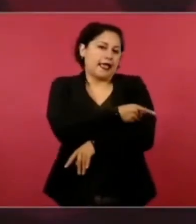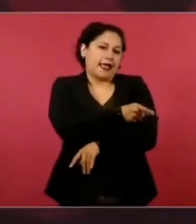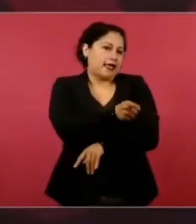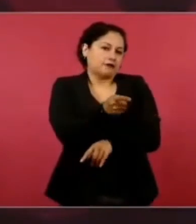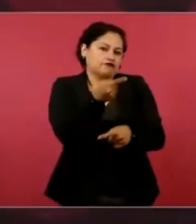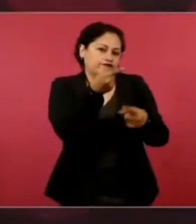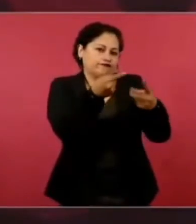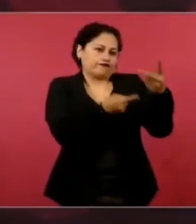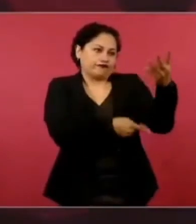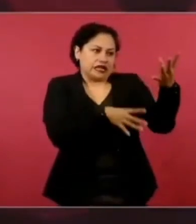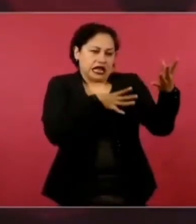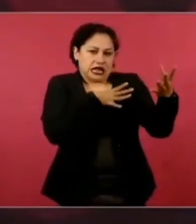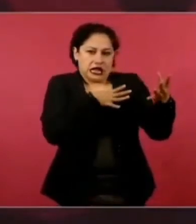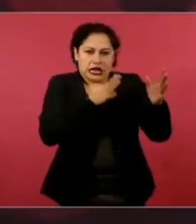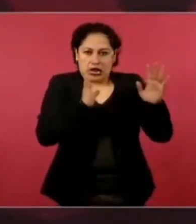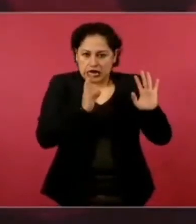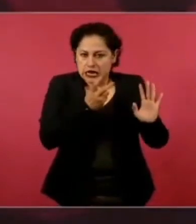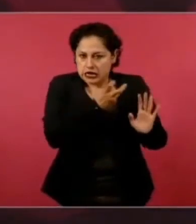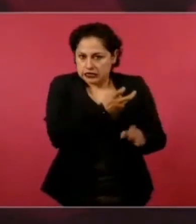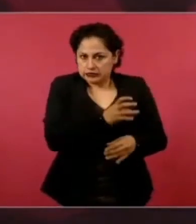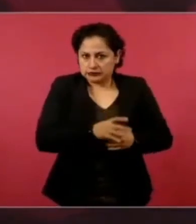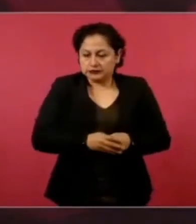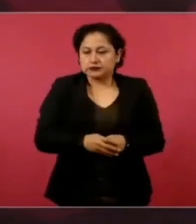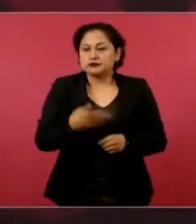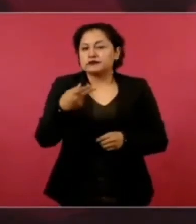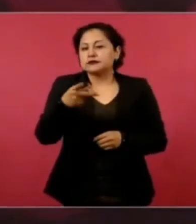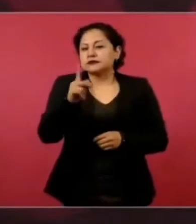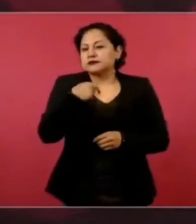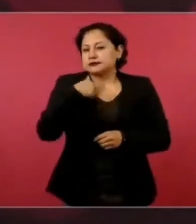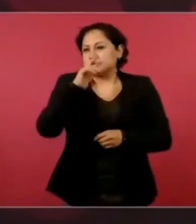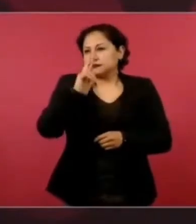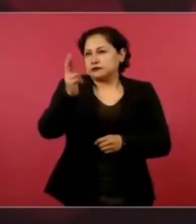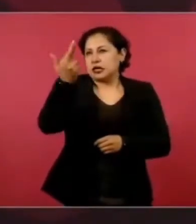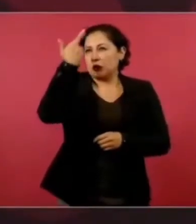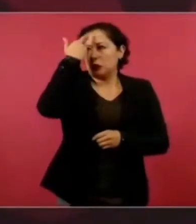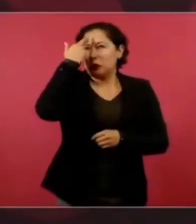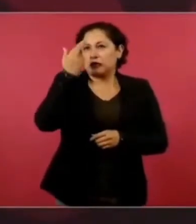Yo recuerdo que de lo mejor de la radio